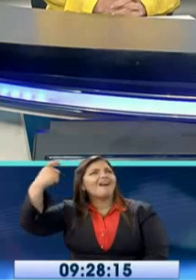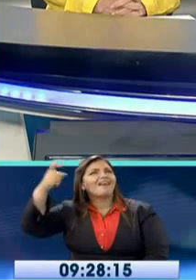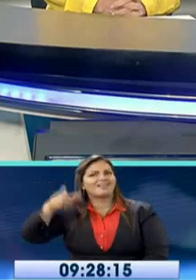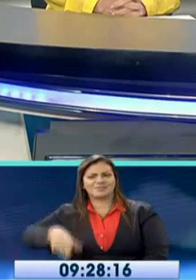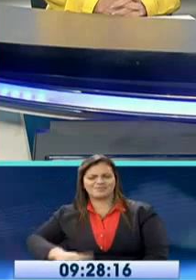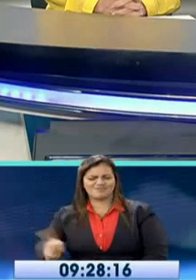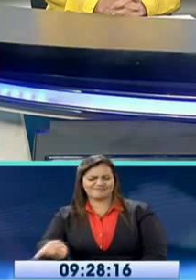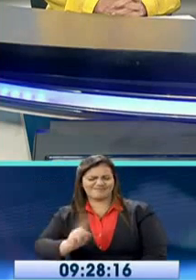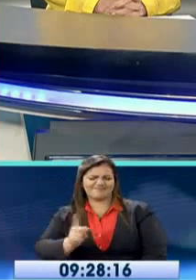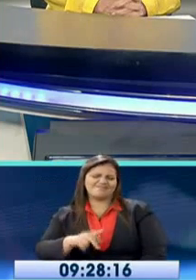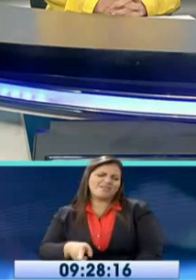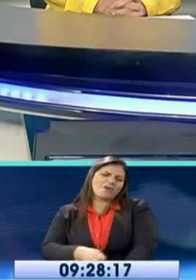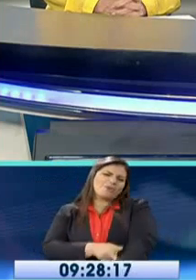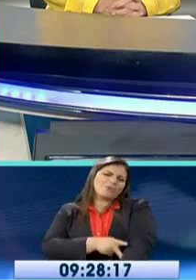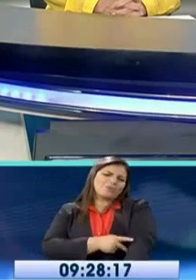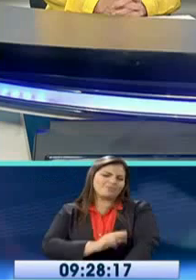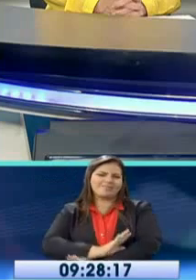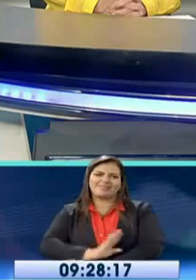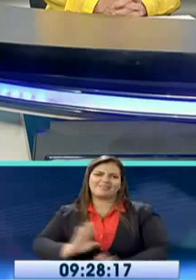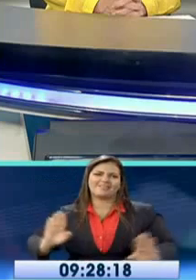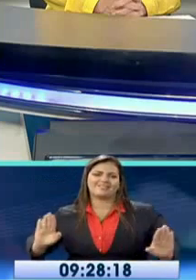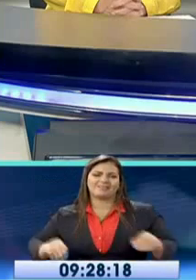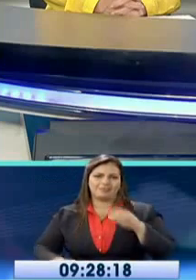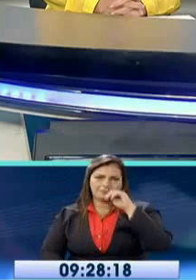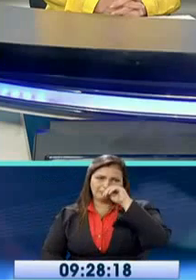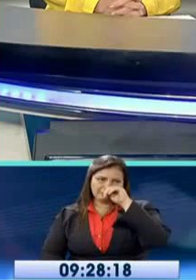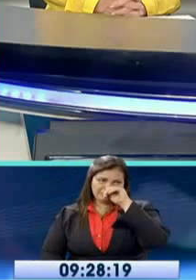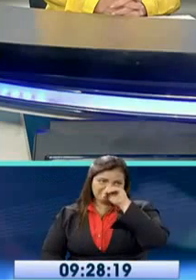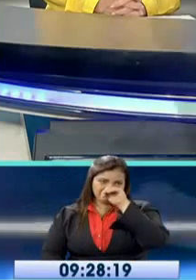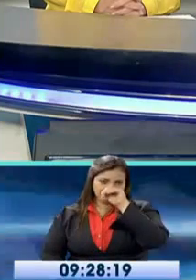Bueno, anda por ahí por los añitos viejos, ¿no?